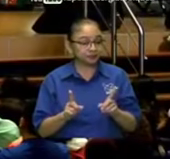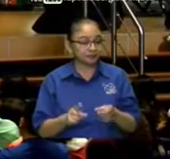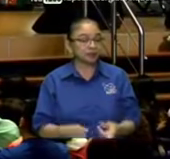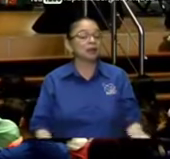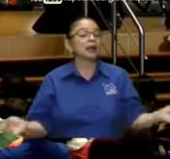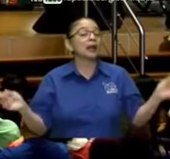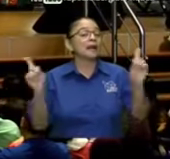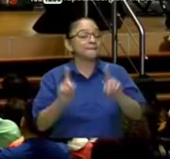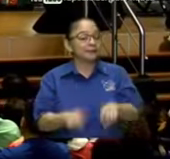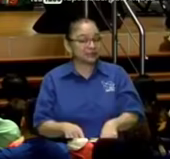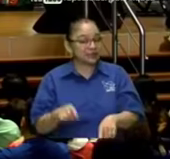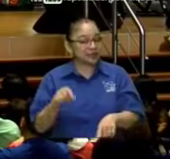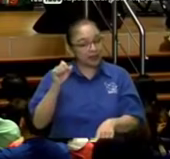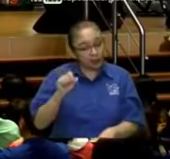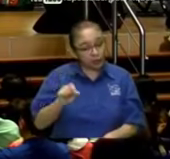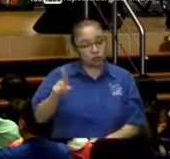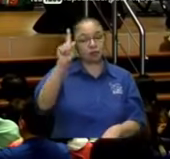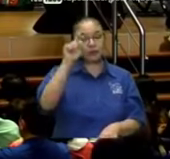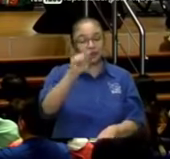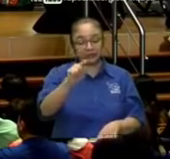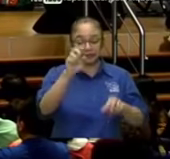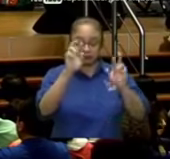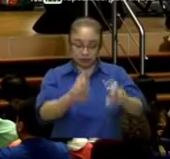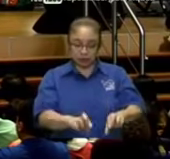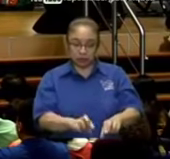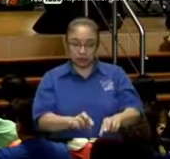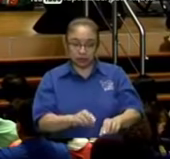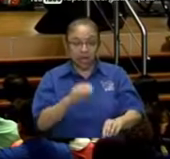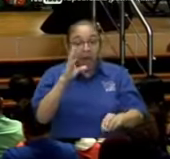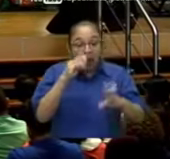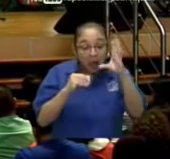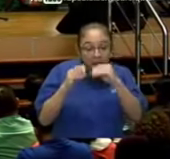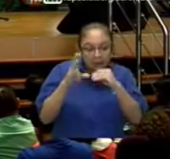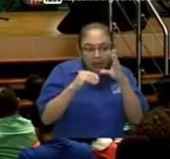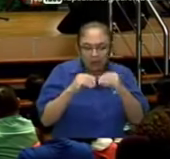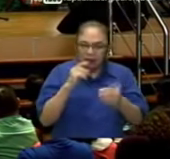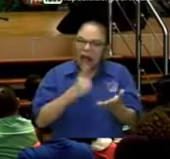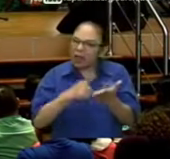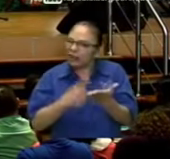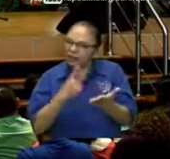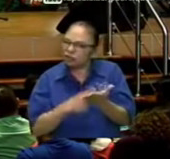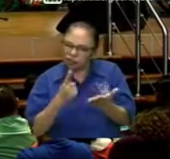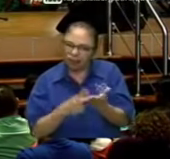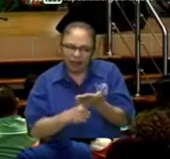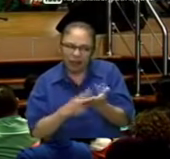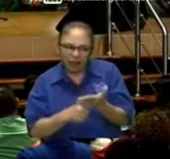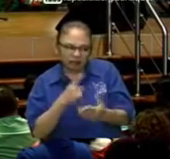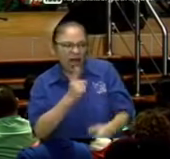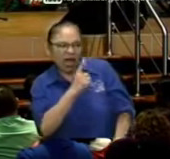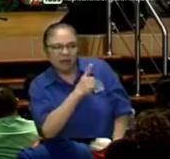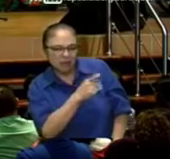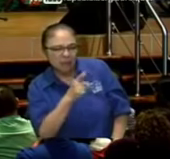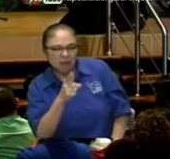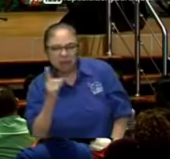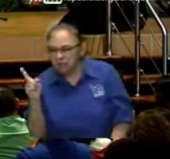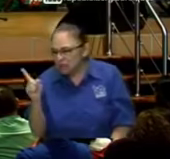pasaba, la costumbre de esta gente era: pasaba algo y rápido reclamaban. Pasaba algo y rápido reclamaban. Pasaba algo y